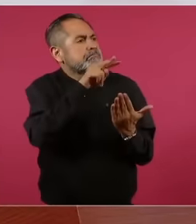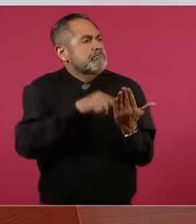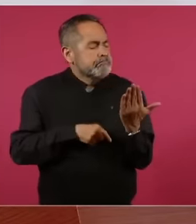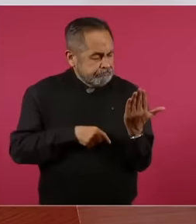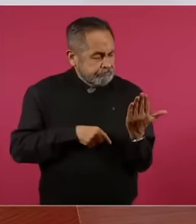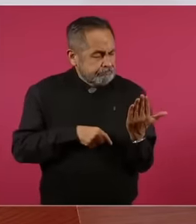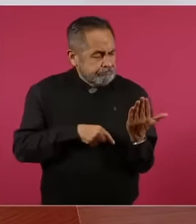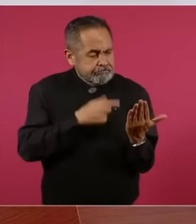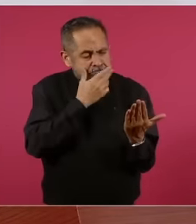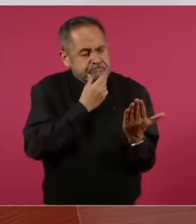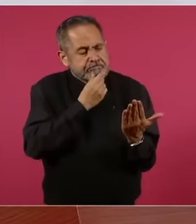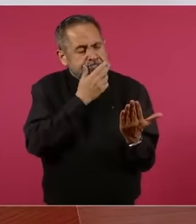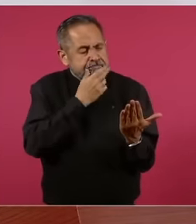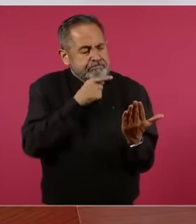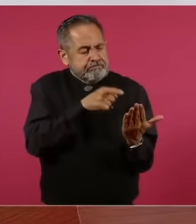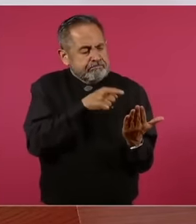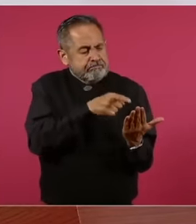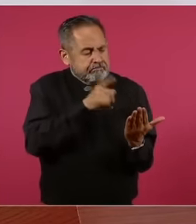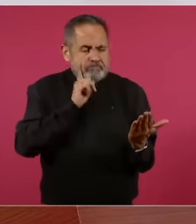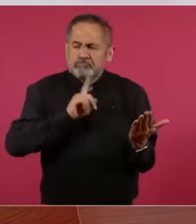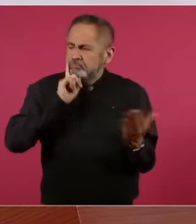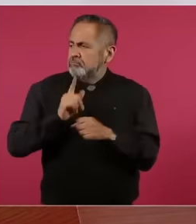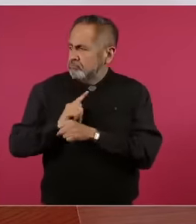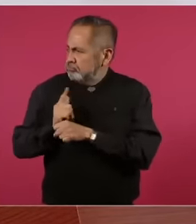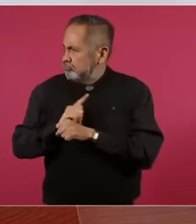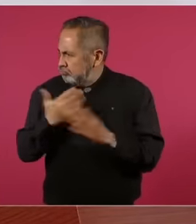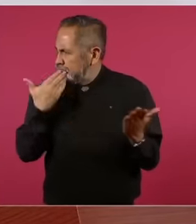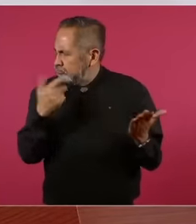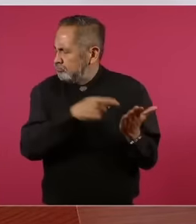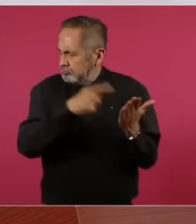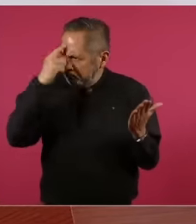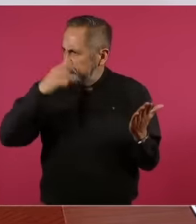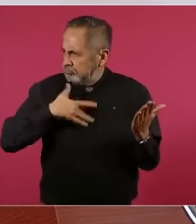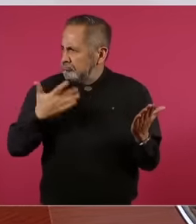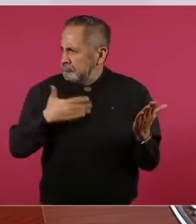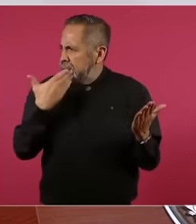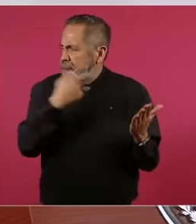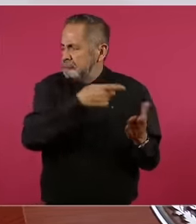esta licenciada o este licenciado para juez.